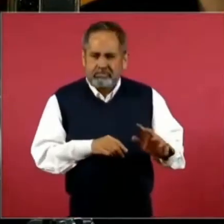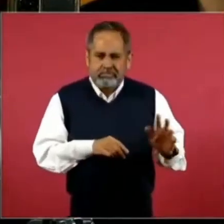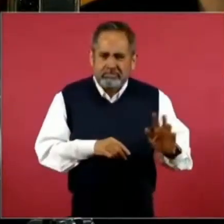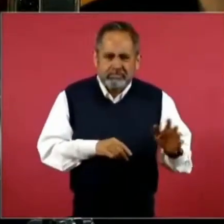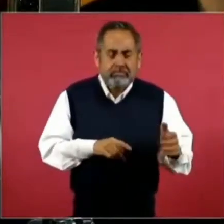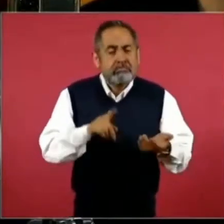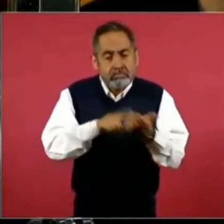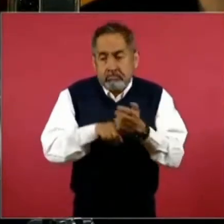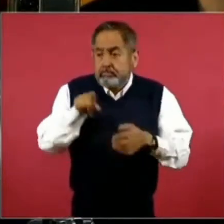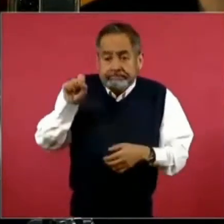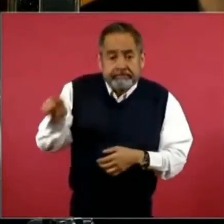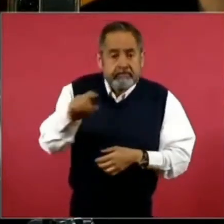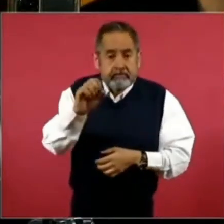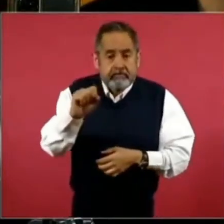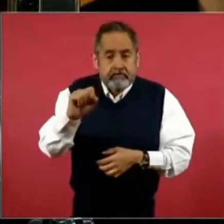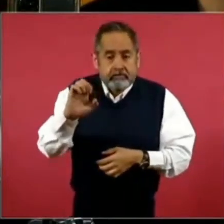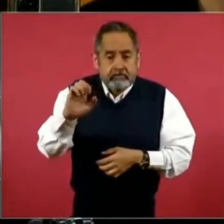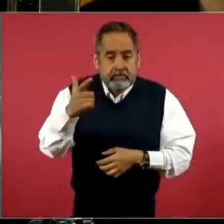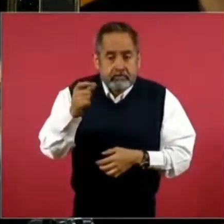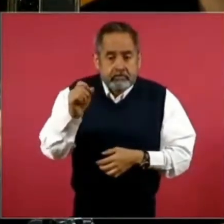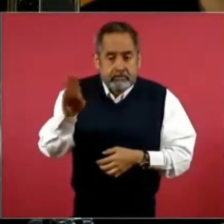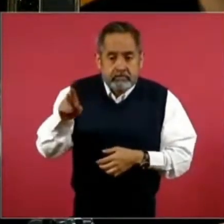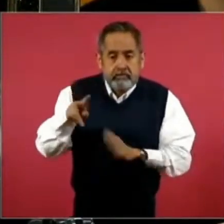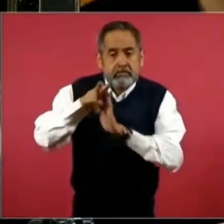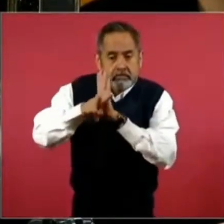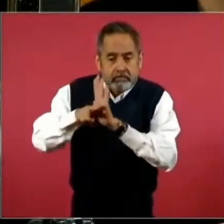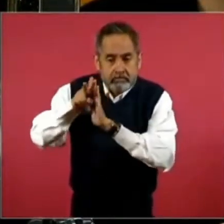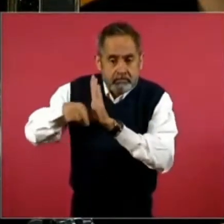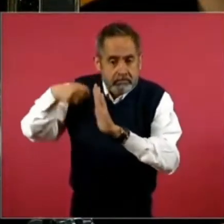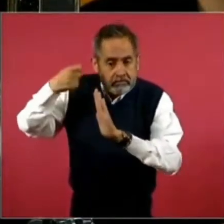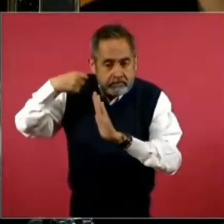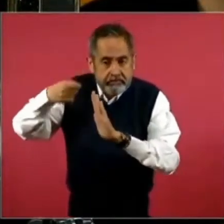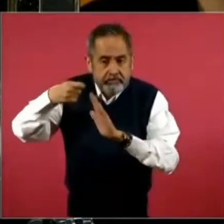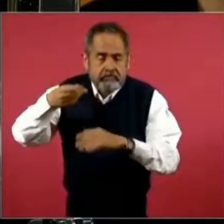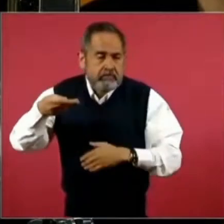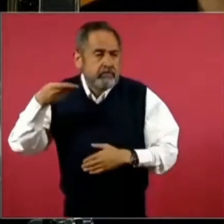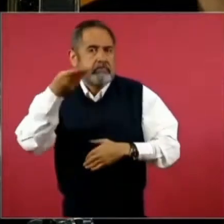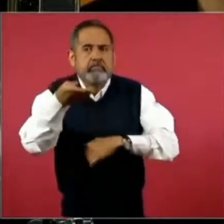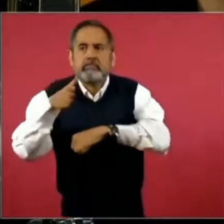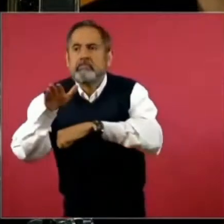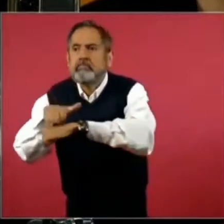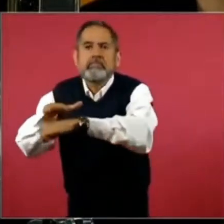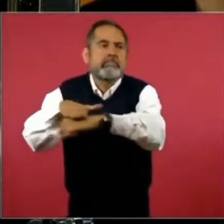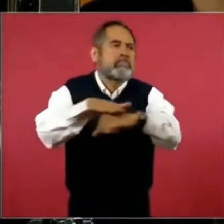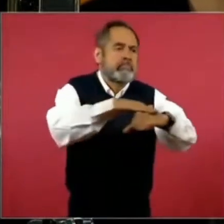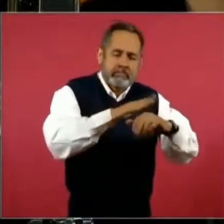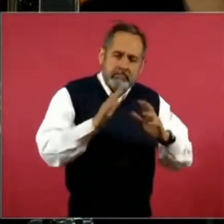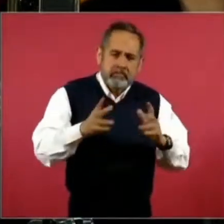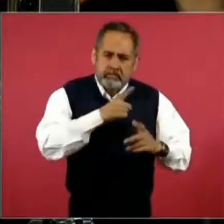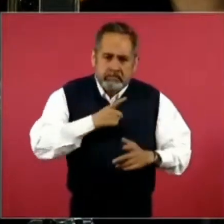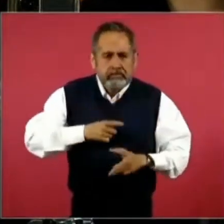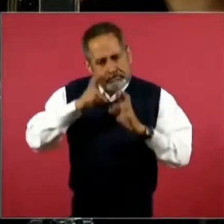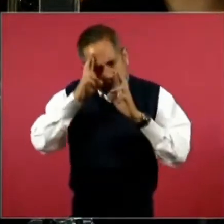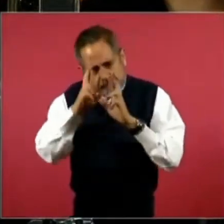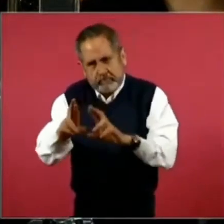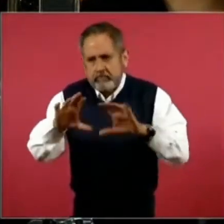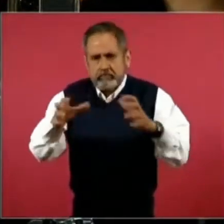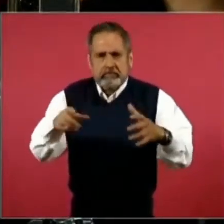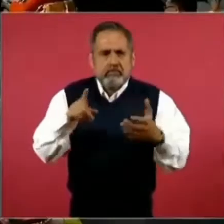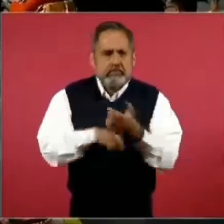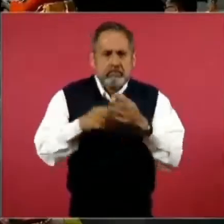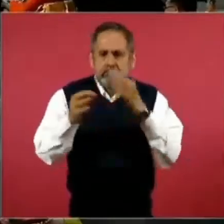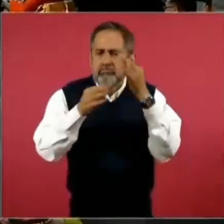dentro de la secretaría de gobernación se ha emitido un video pidiéndole a a los medios de comunicación que respeten sus contenidos y que